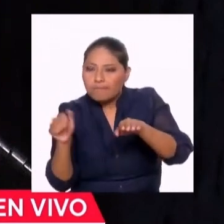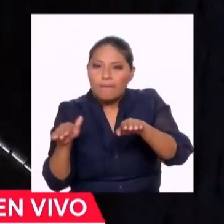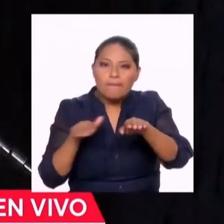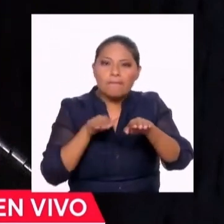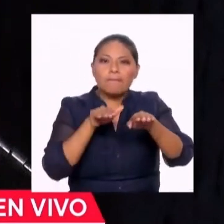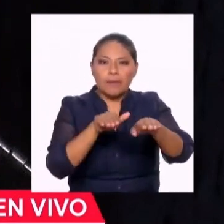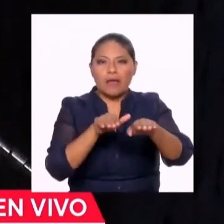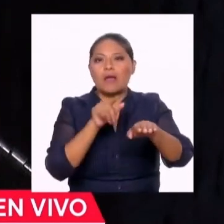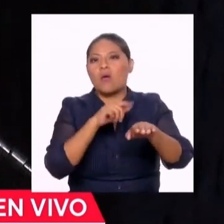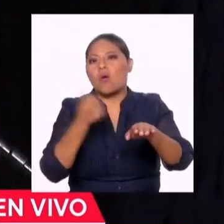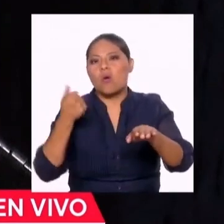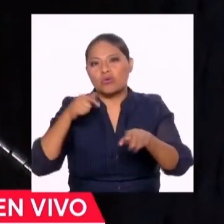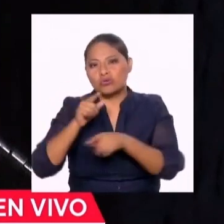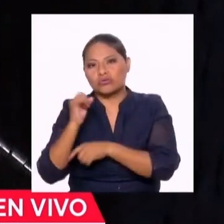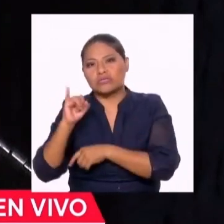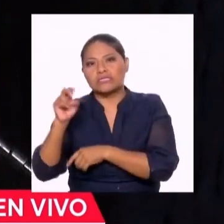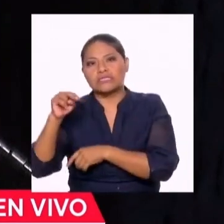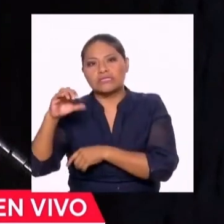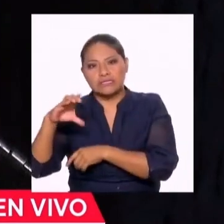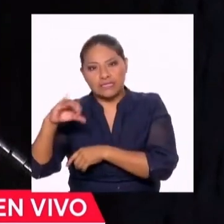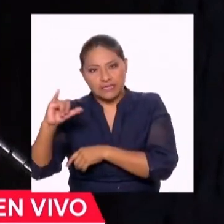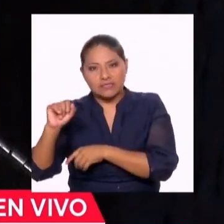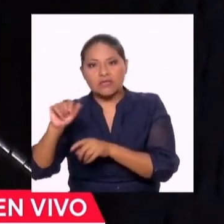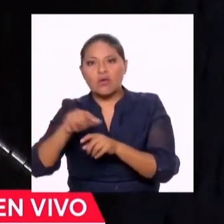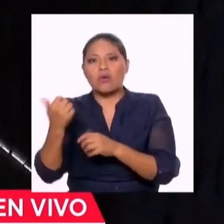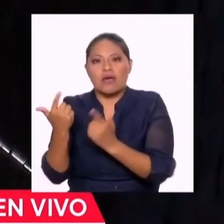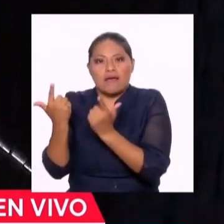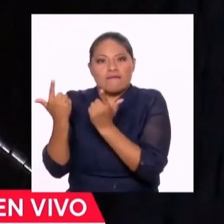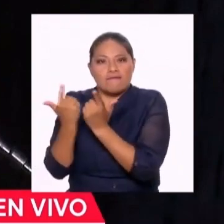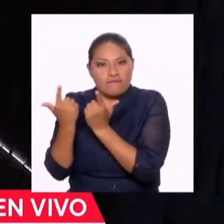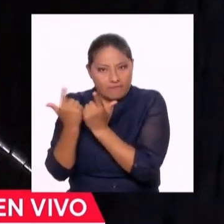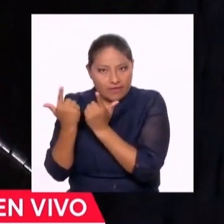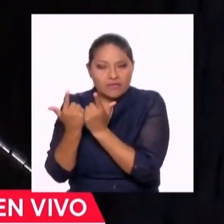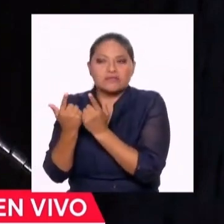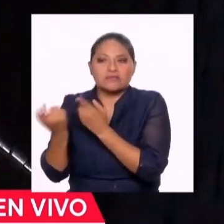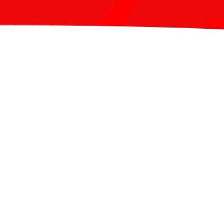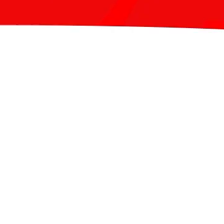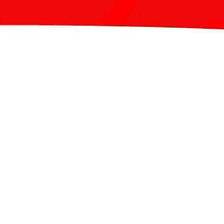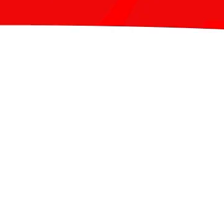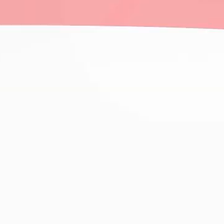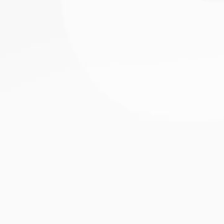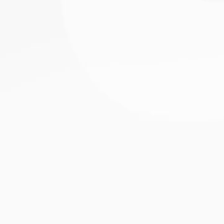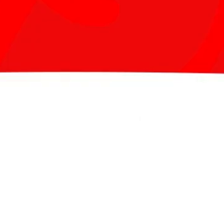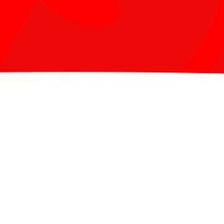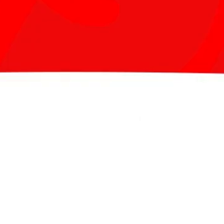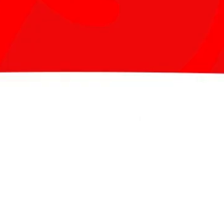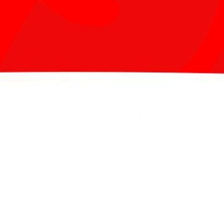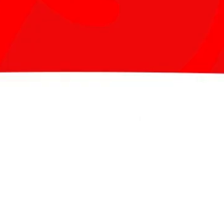zona, conjuntamente con el Ejército y el Ministerio de Educación.